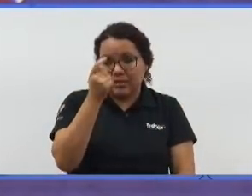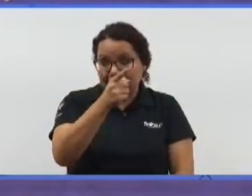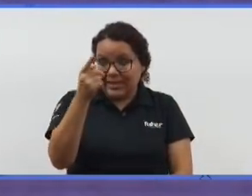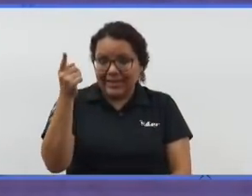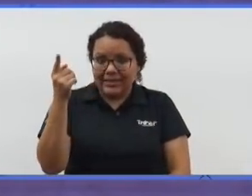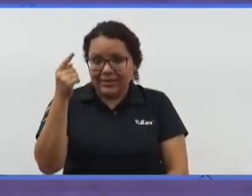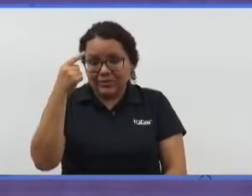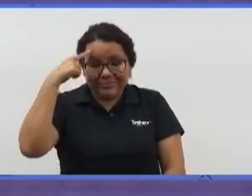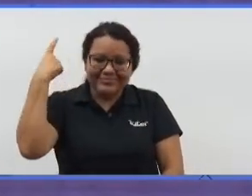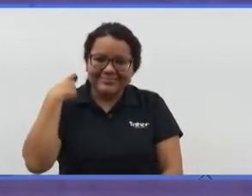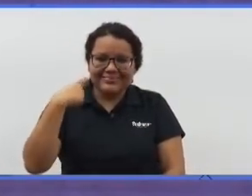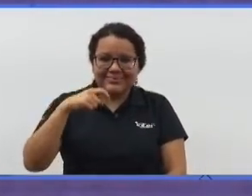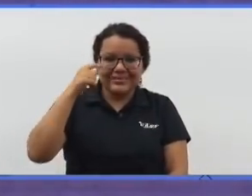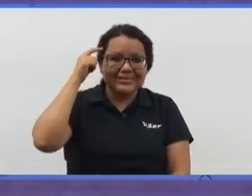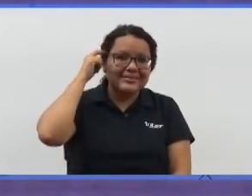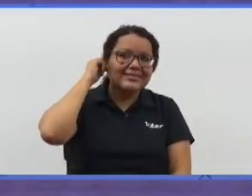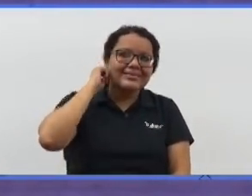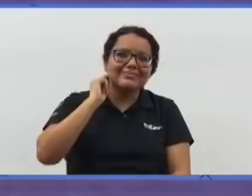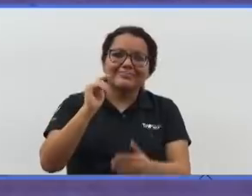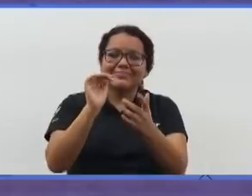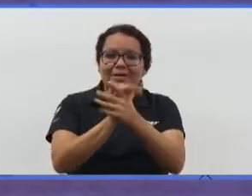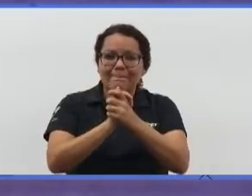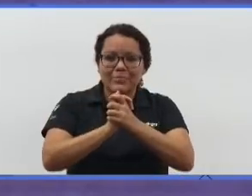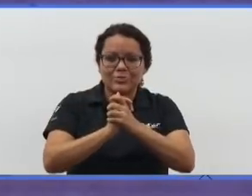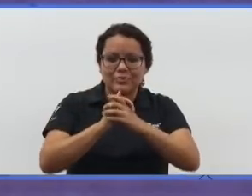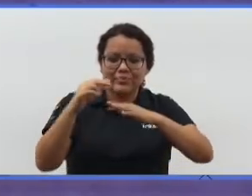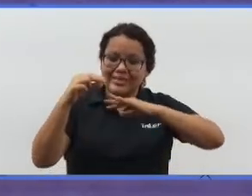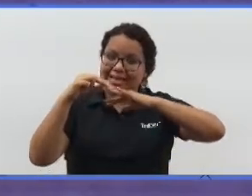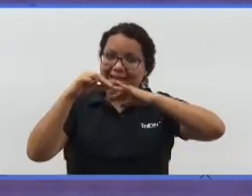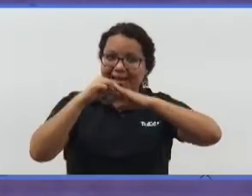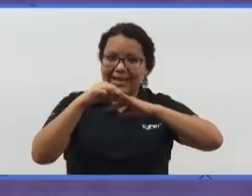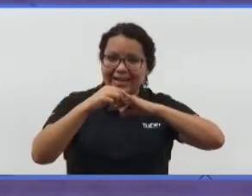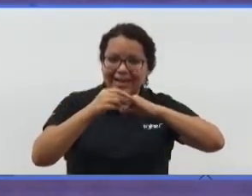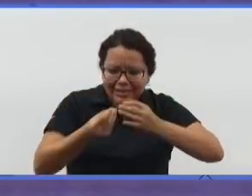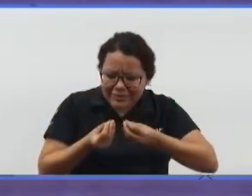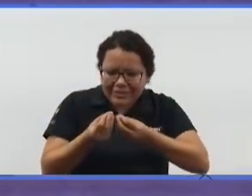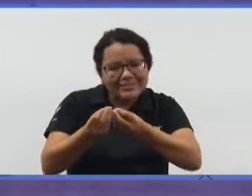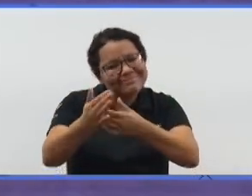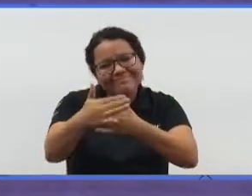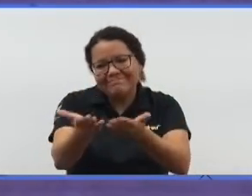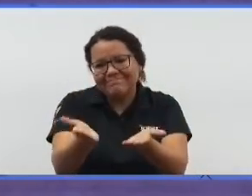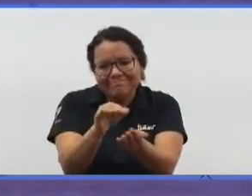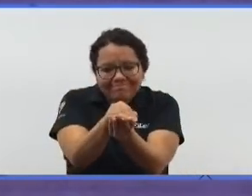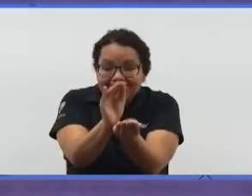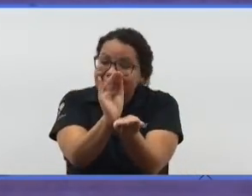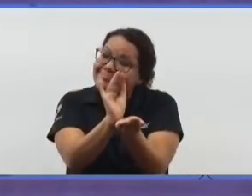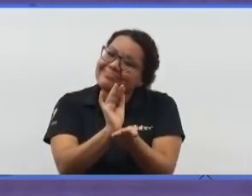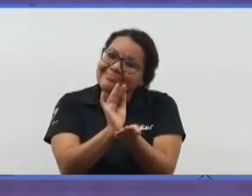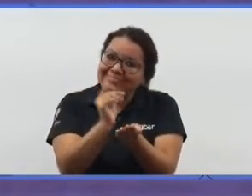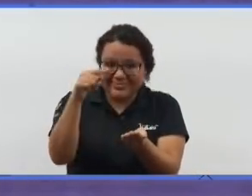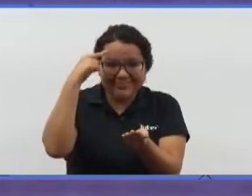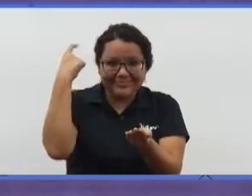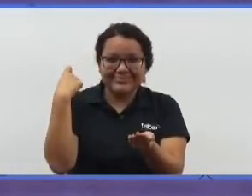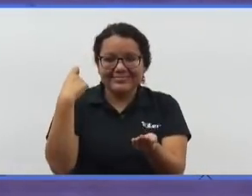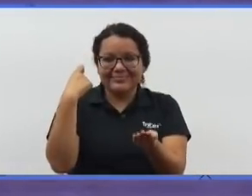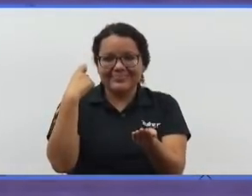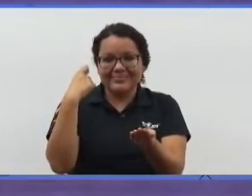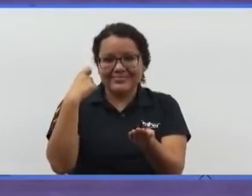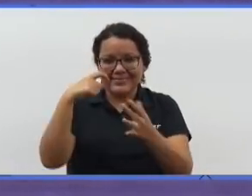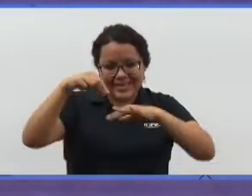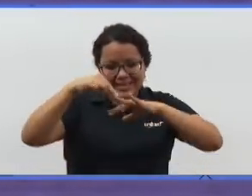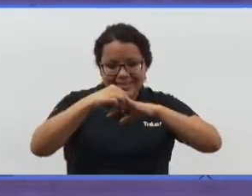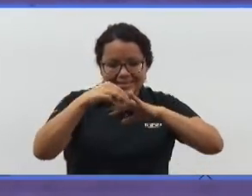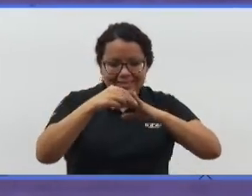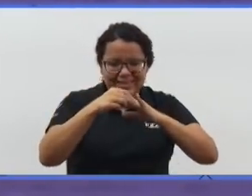se recuerda el día que su esposo le dio el anillo de jabón fab aquel todo el anime la